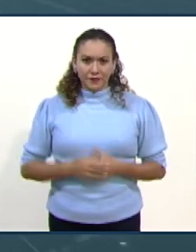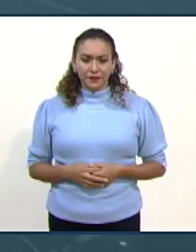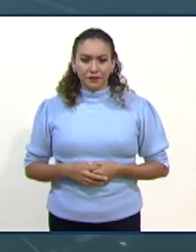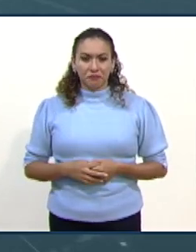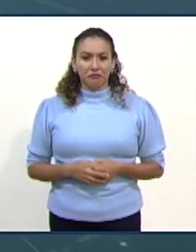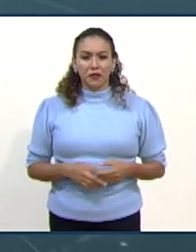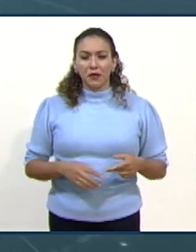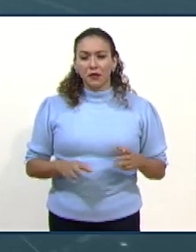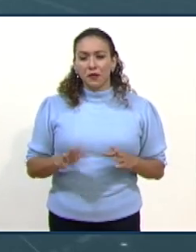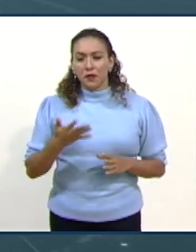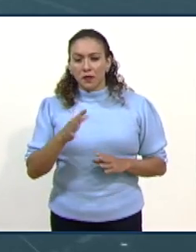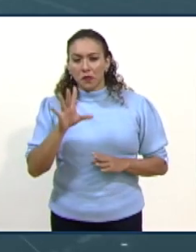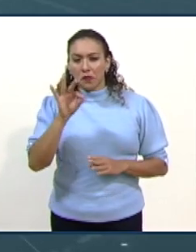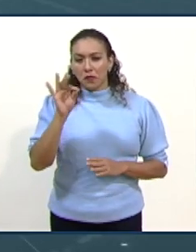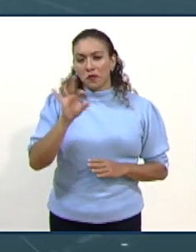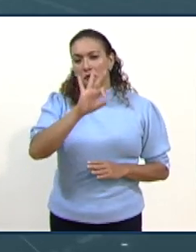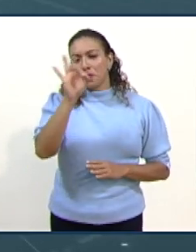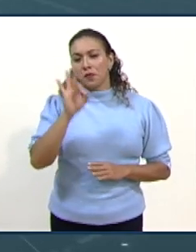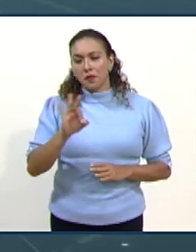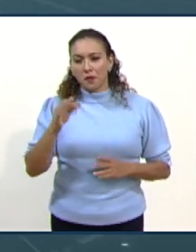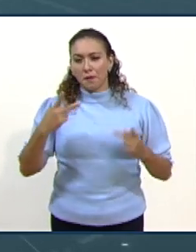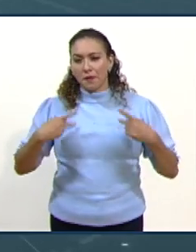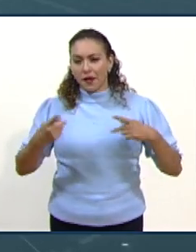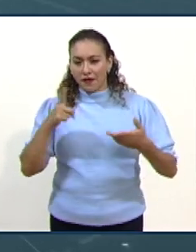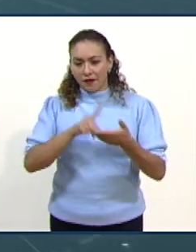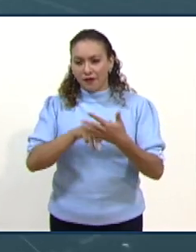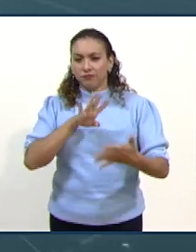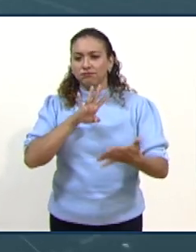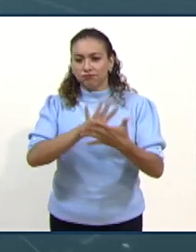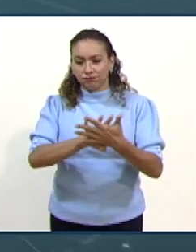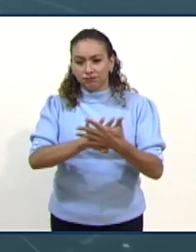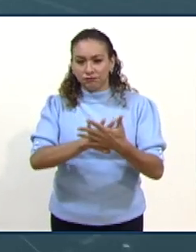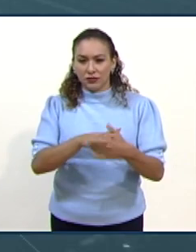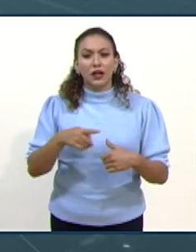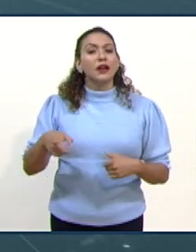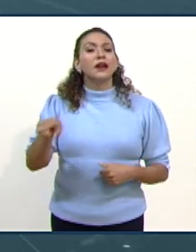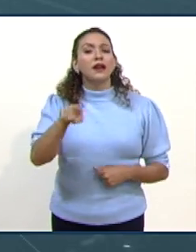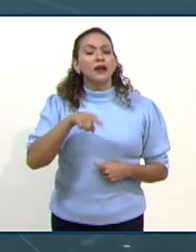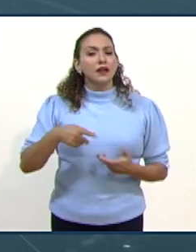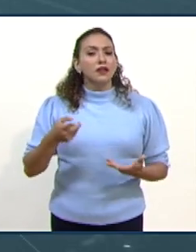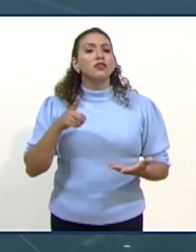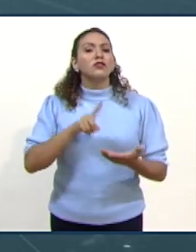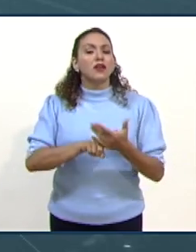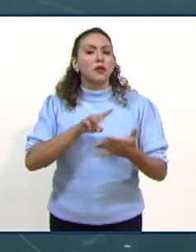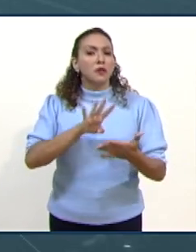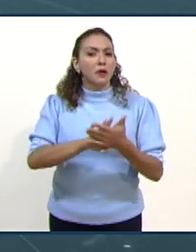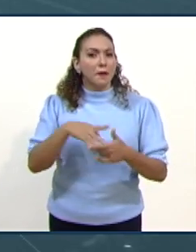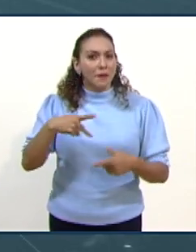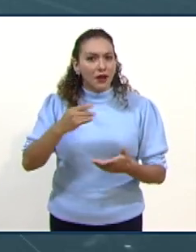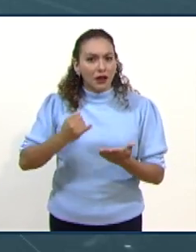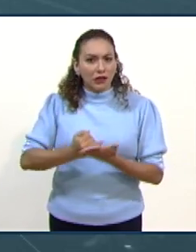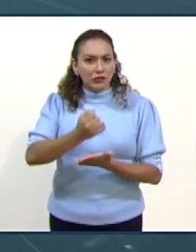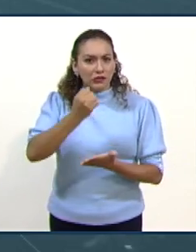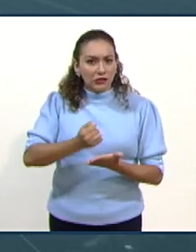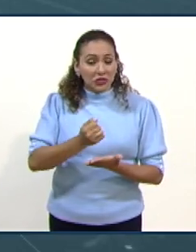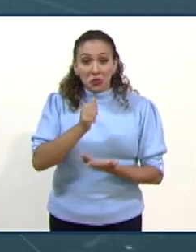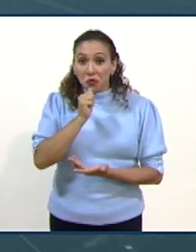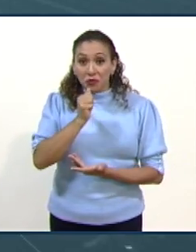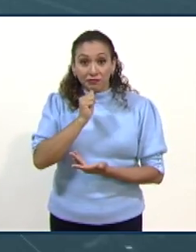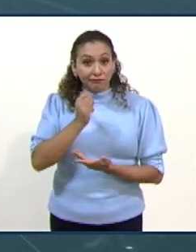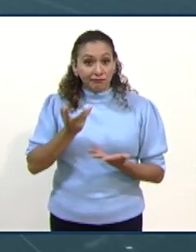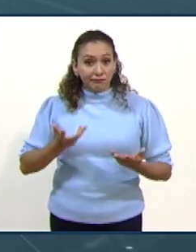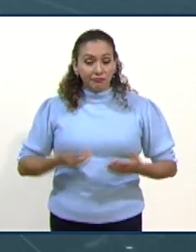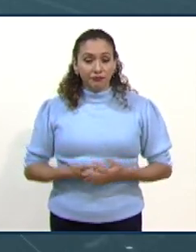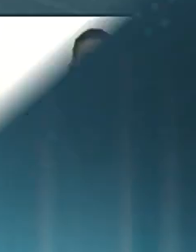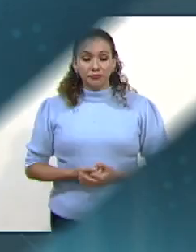Más del 40% de las personas privadas de la libertad se encuentran en prisión sin haber recibido una sentencia.